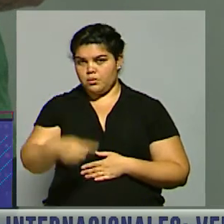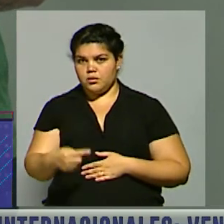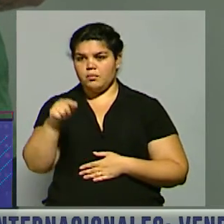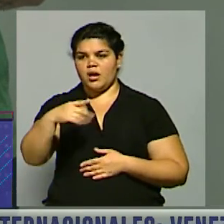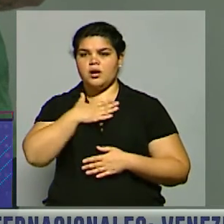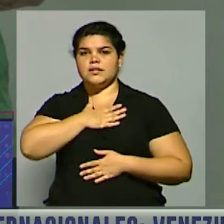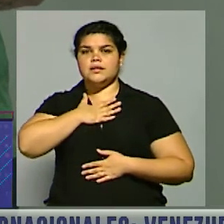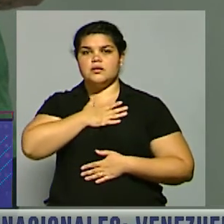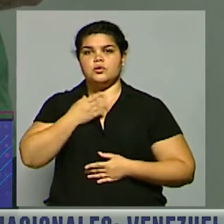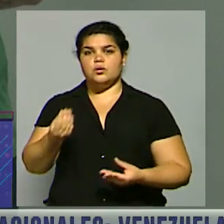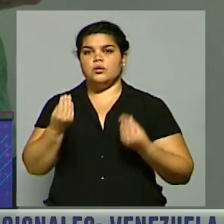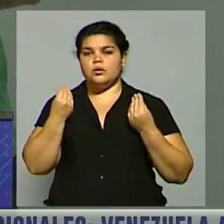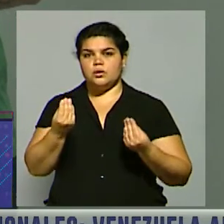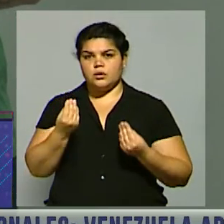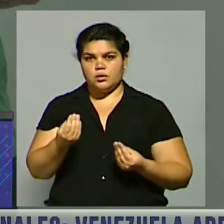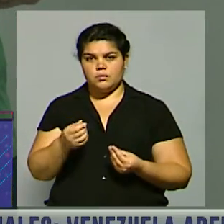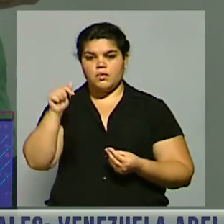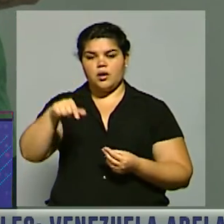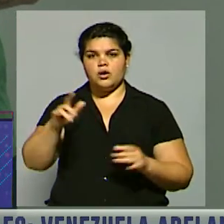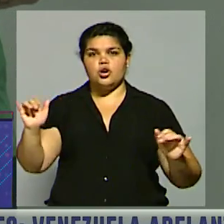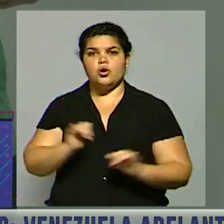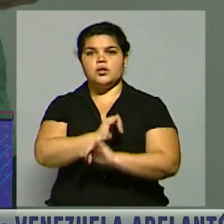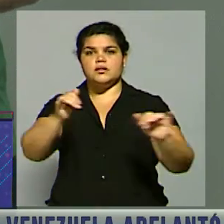hoy cuando te enterabas de la noticia de la muerte de